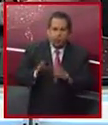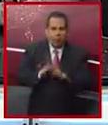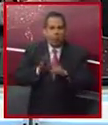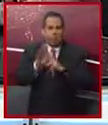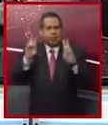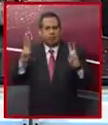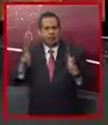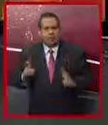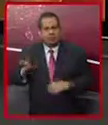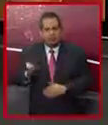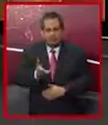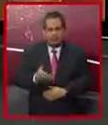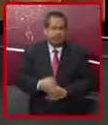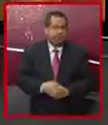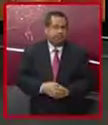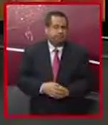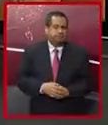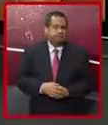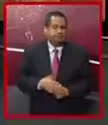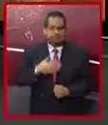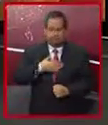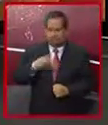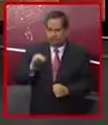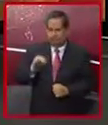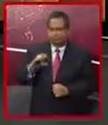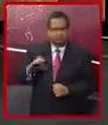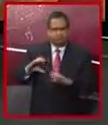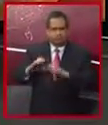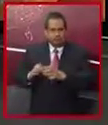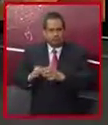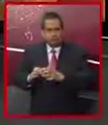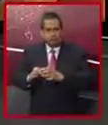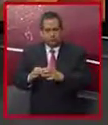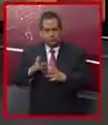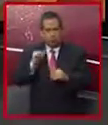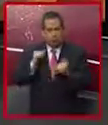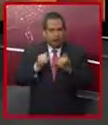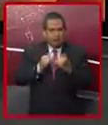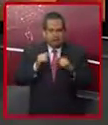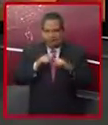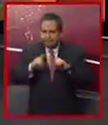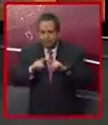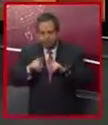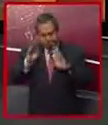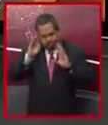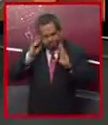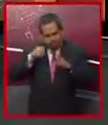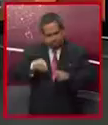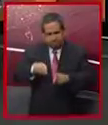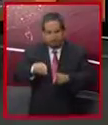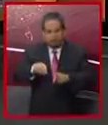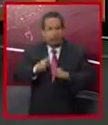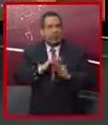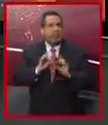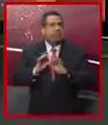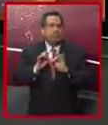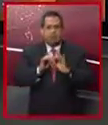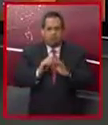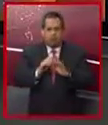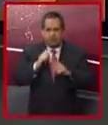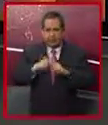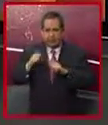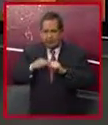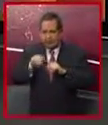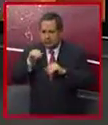ustedes en agenda? Bueno, la agenda de Movimiento Ciudadano no es una agenda coyuntural, es una agenda que se ha venido construyendo en